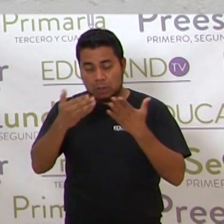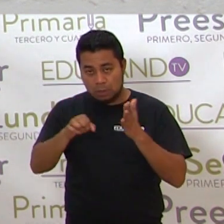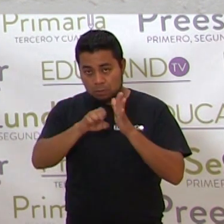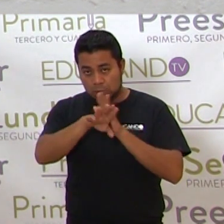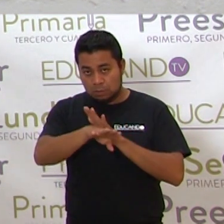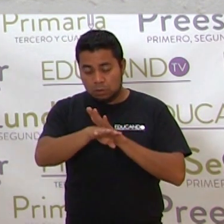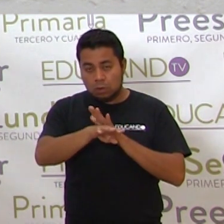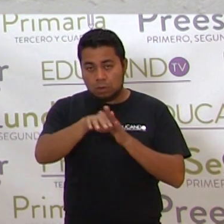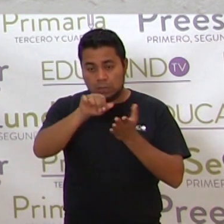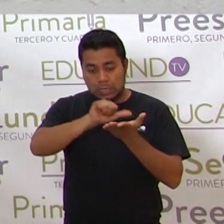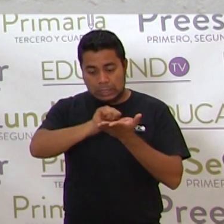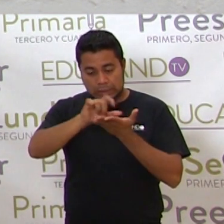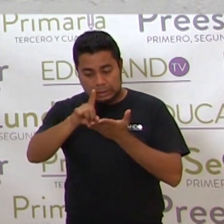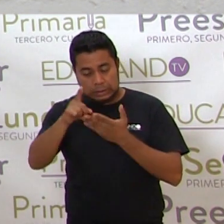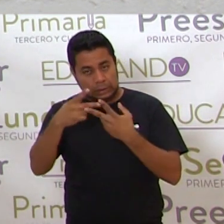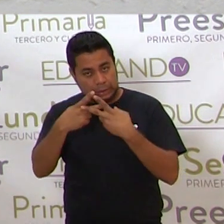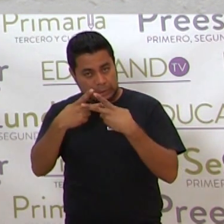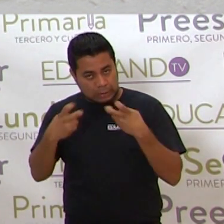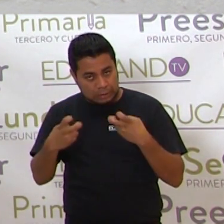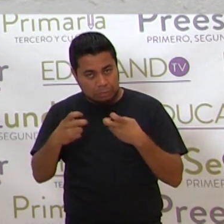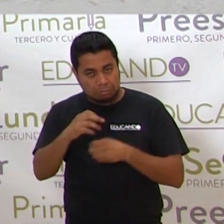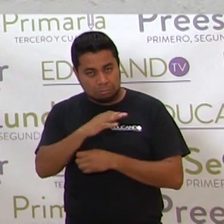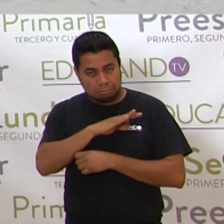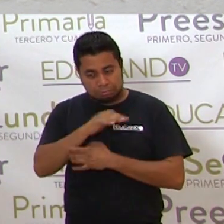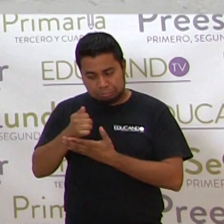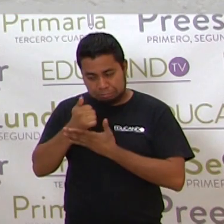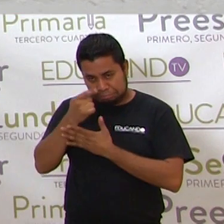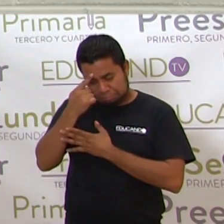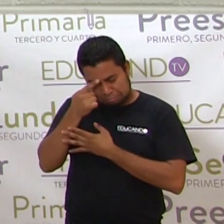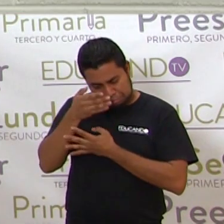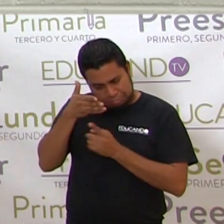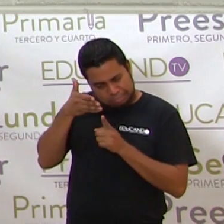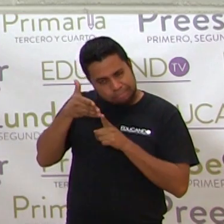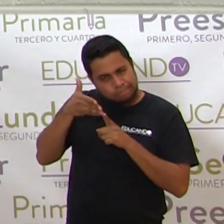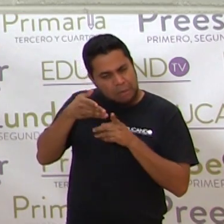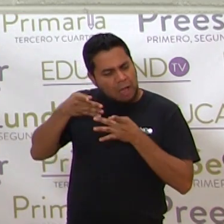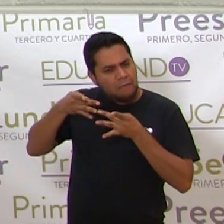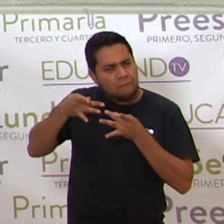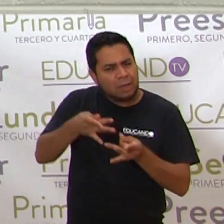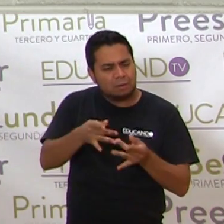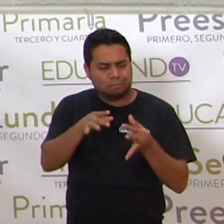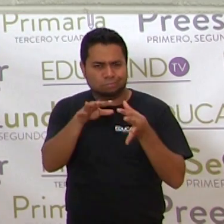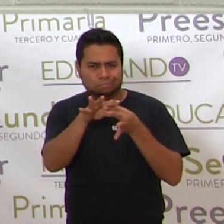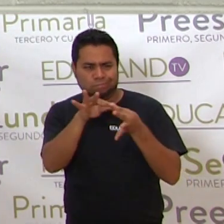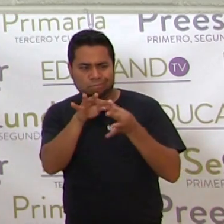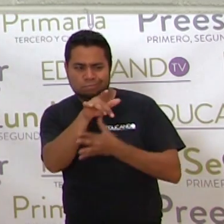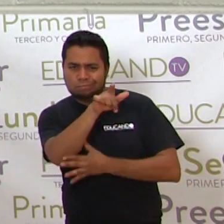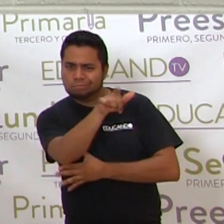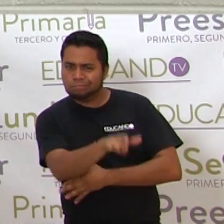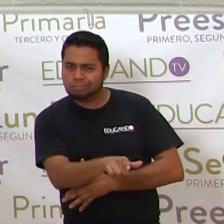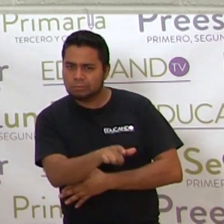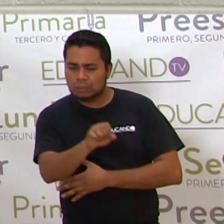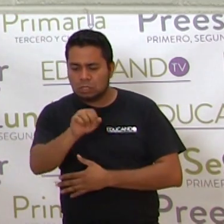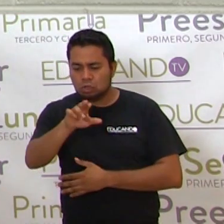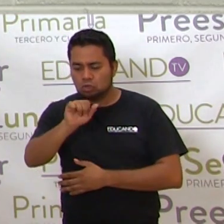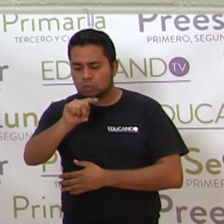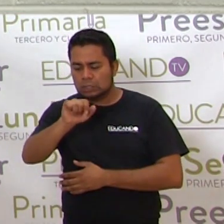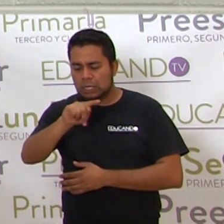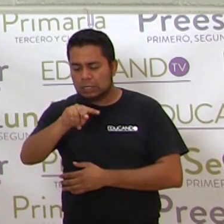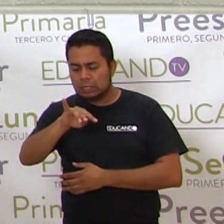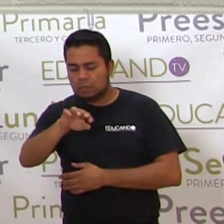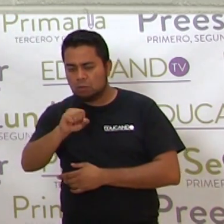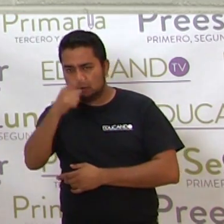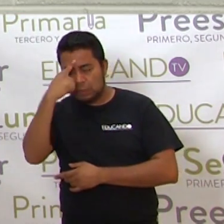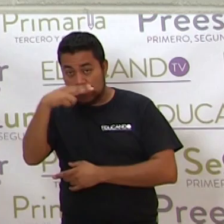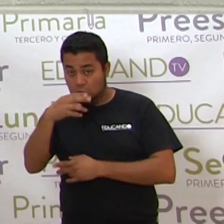adjetivos nos van a ayudar a precisar y describir, ¿bien? Y los sustantivos a nombrar.